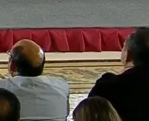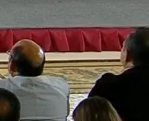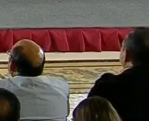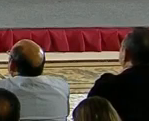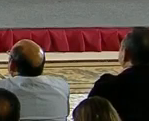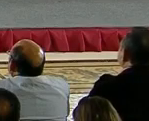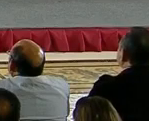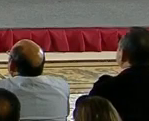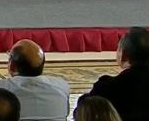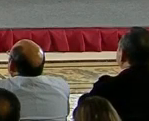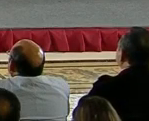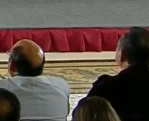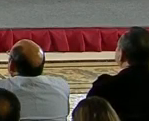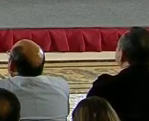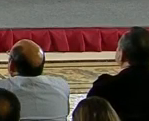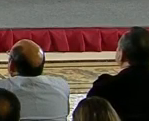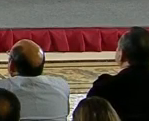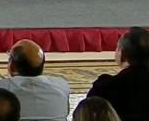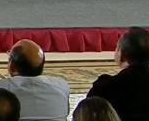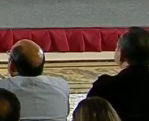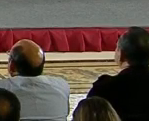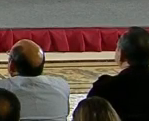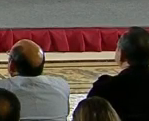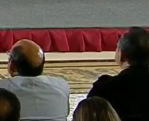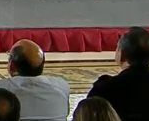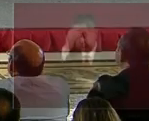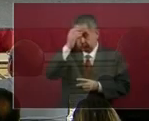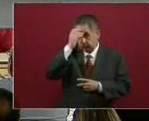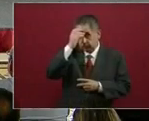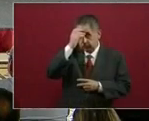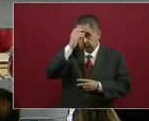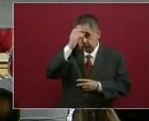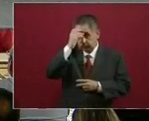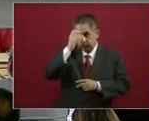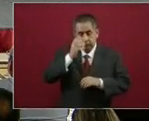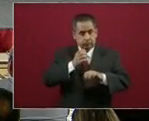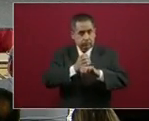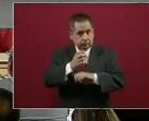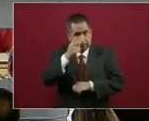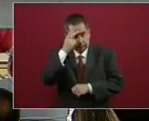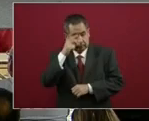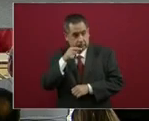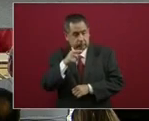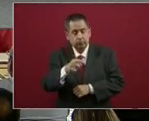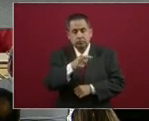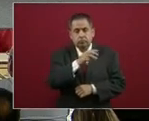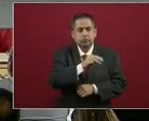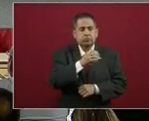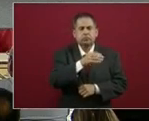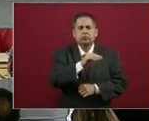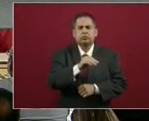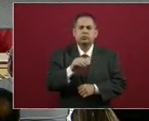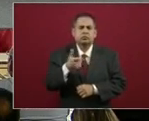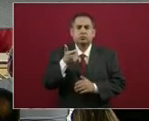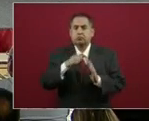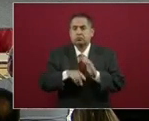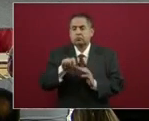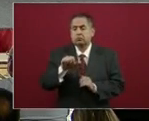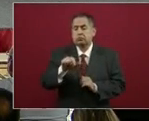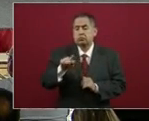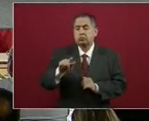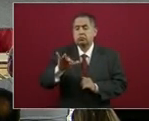a 16.60, Chapultepec, Estado de México, Superservicio M&M a